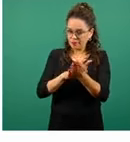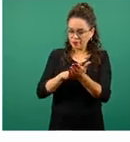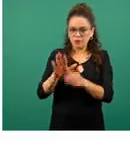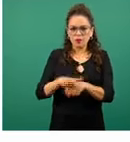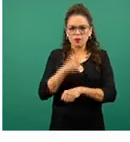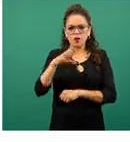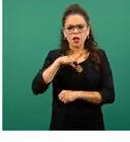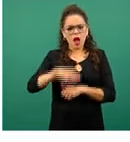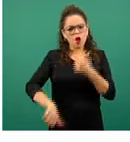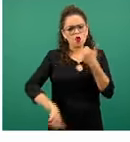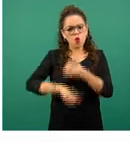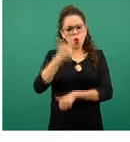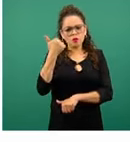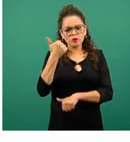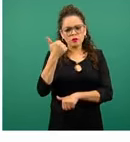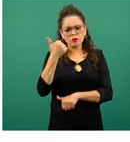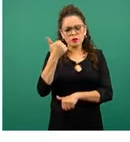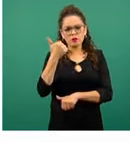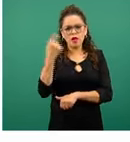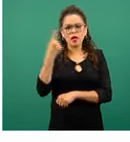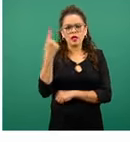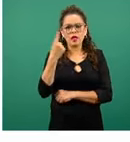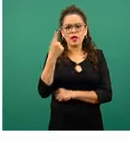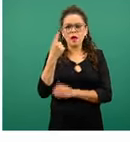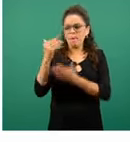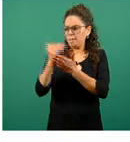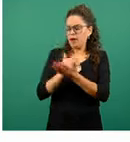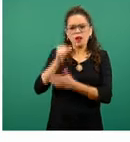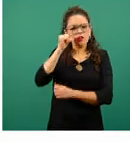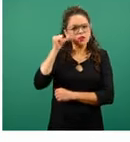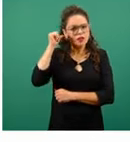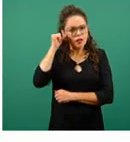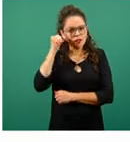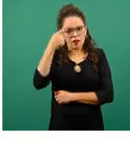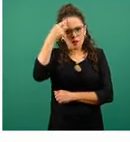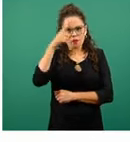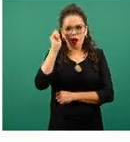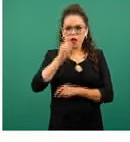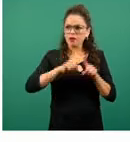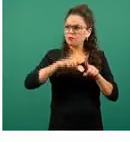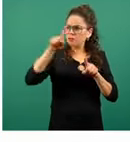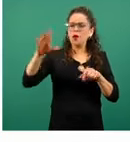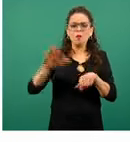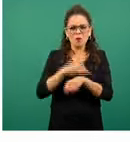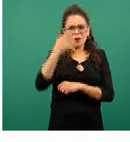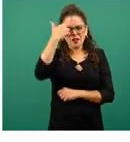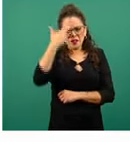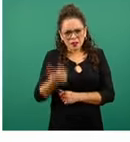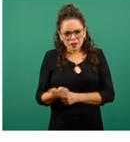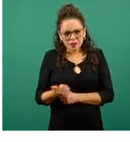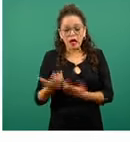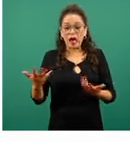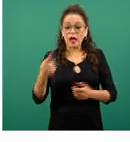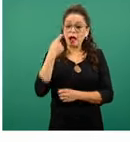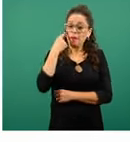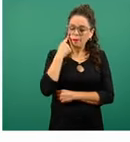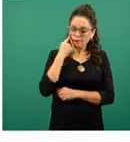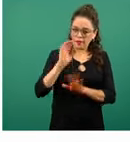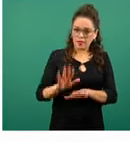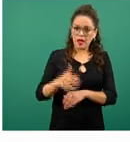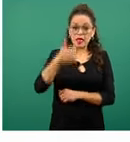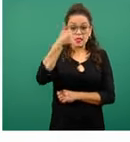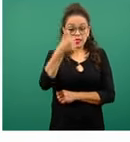11 ESAVIS graves menos el día de hoy para efectos de la estadística? Porque 6 de ellos se